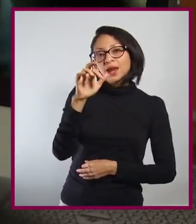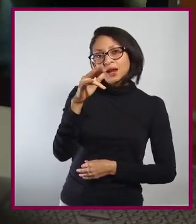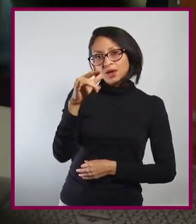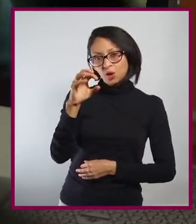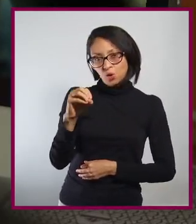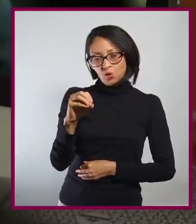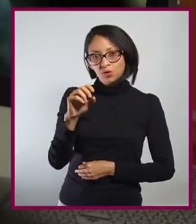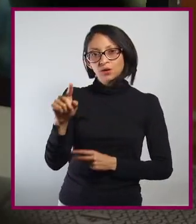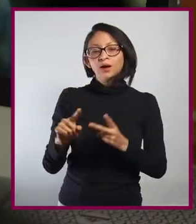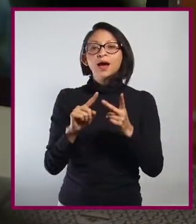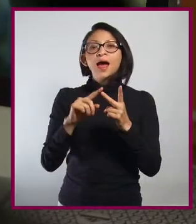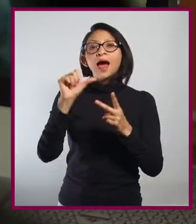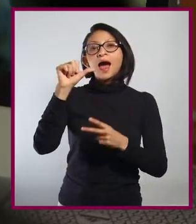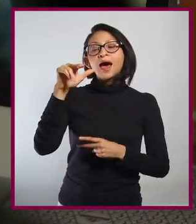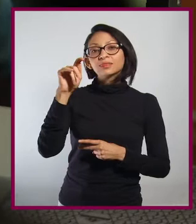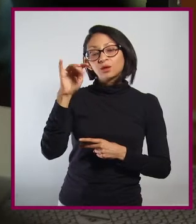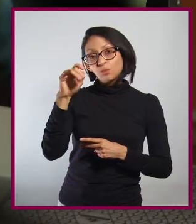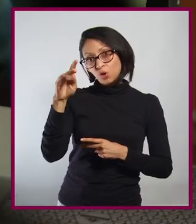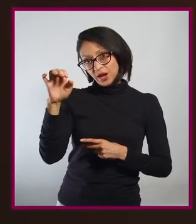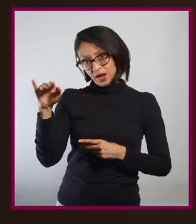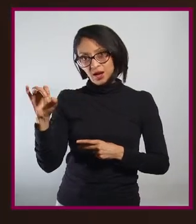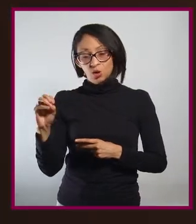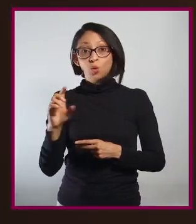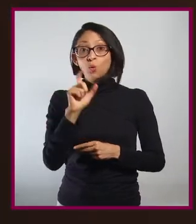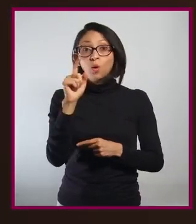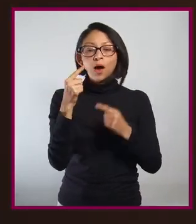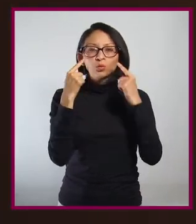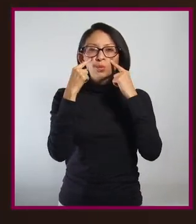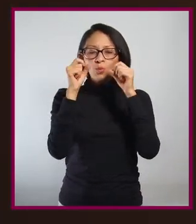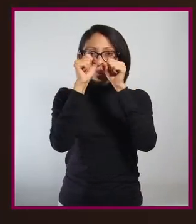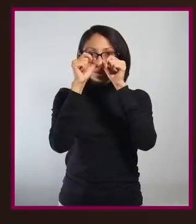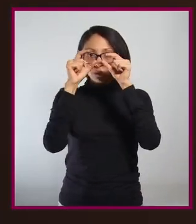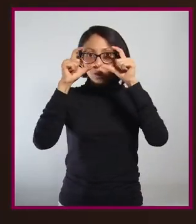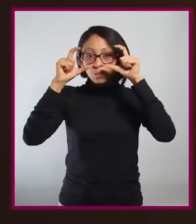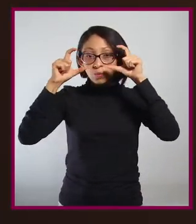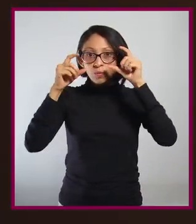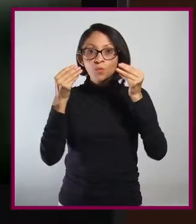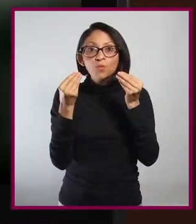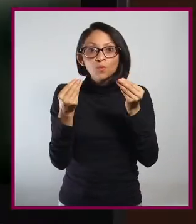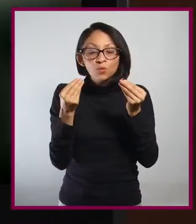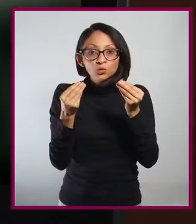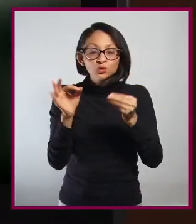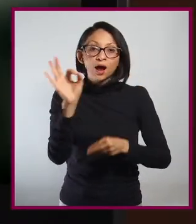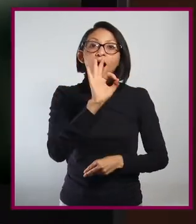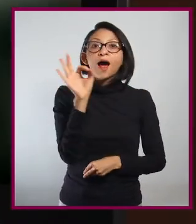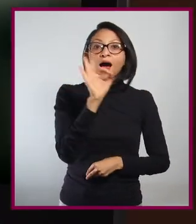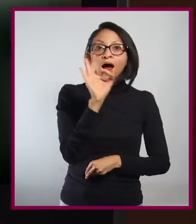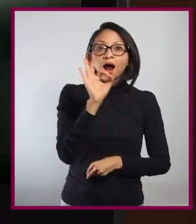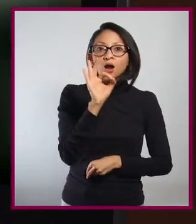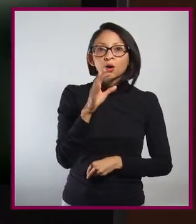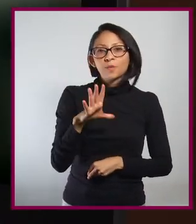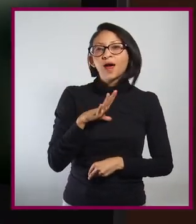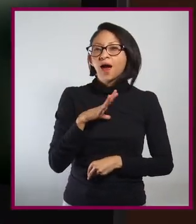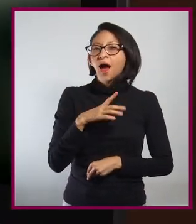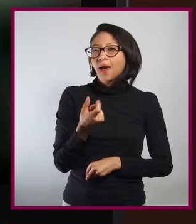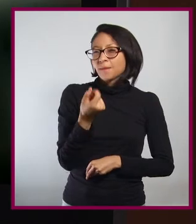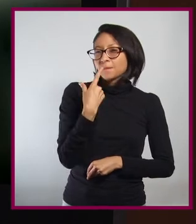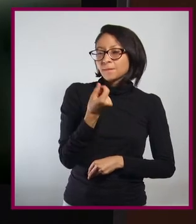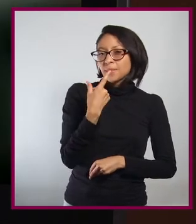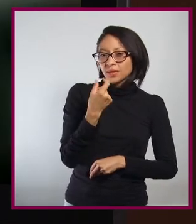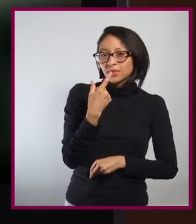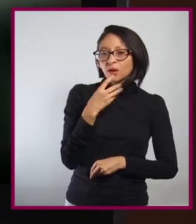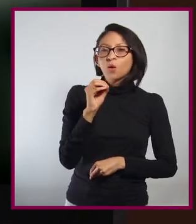colinérgico y el sistema anticolinérgico. Cuando están muy dilatadas las pupilas, pudiera haber el consumo de